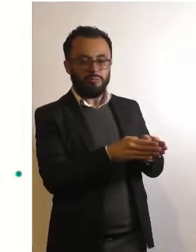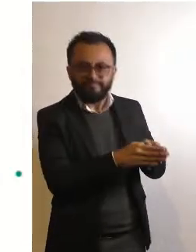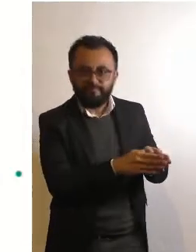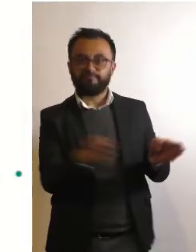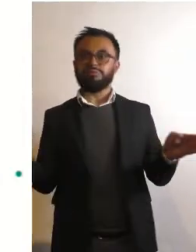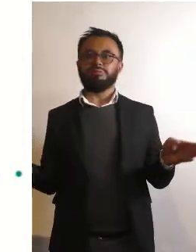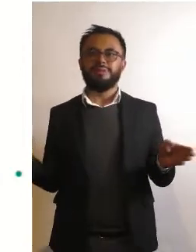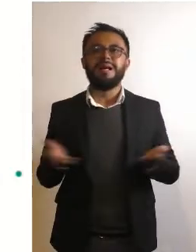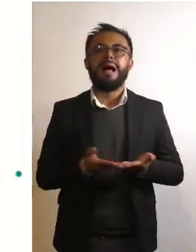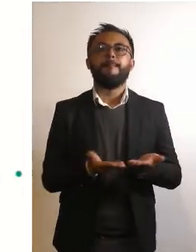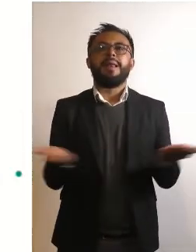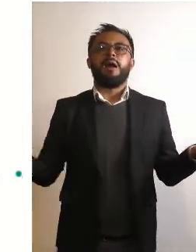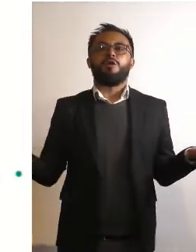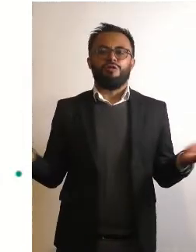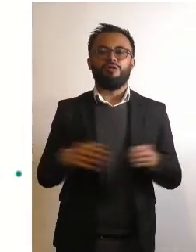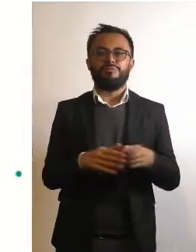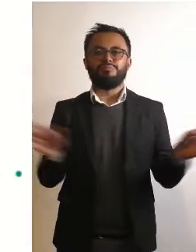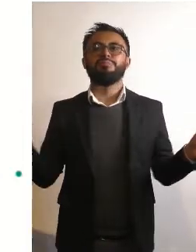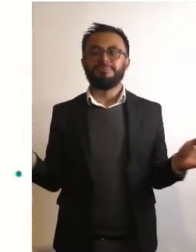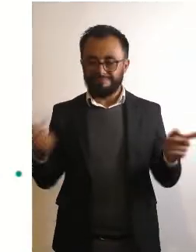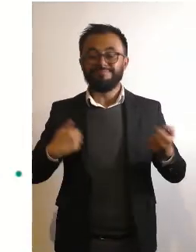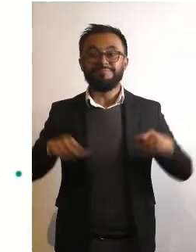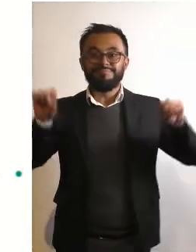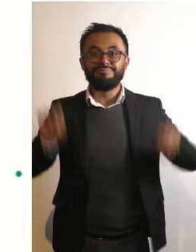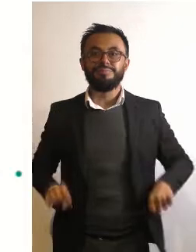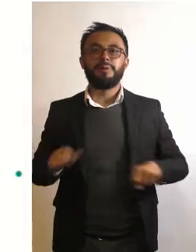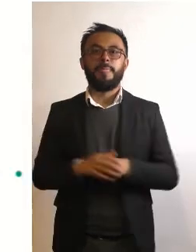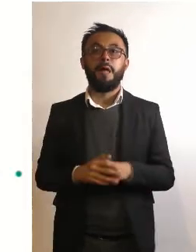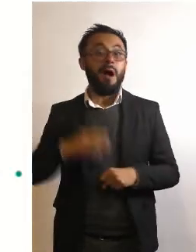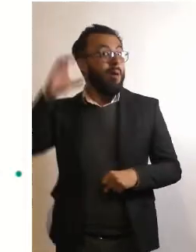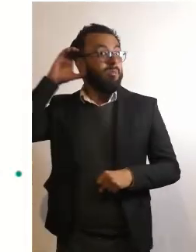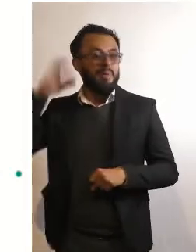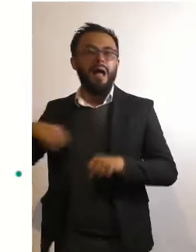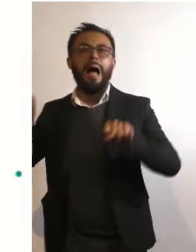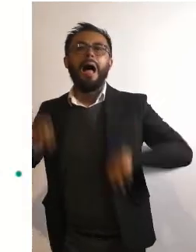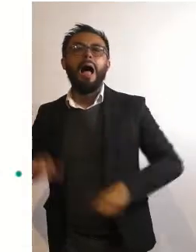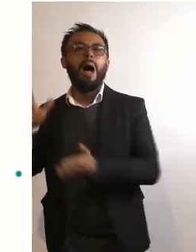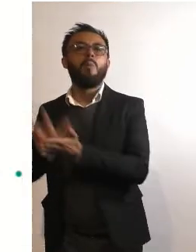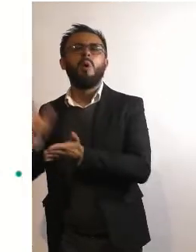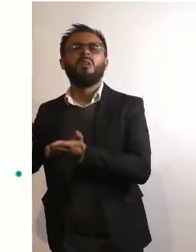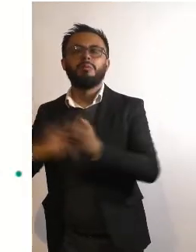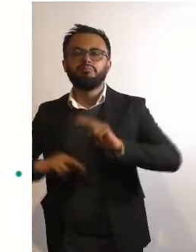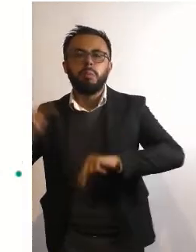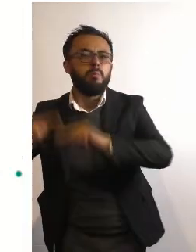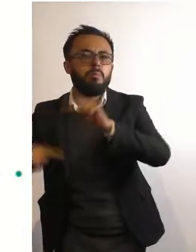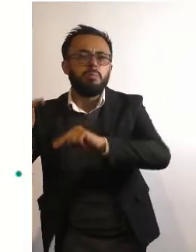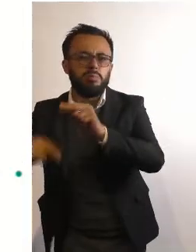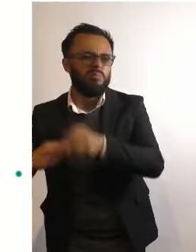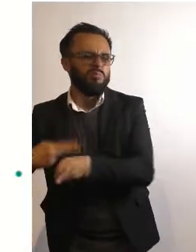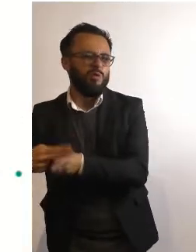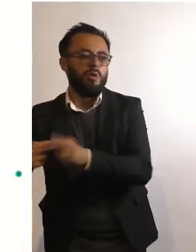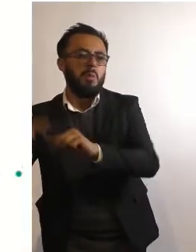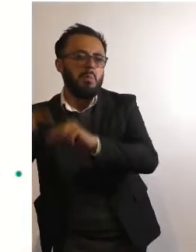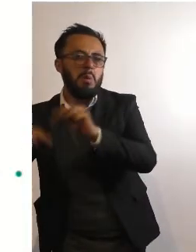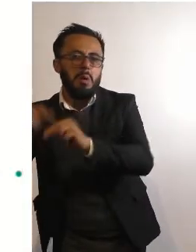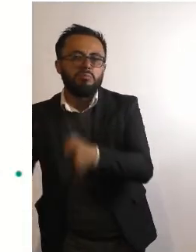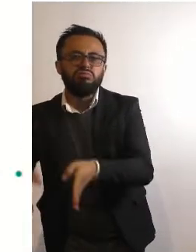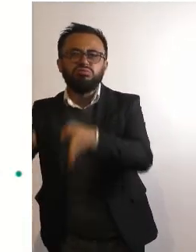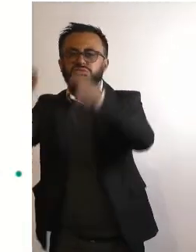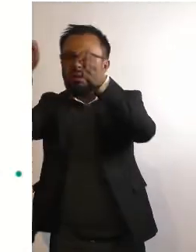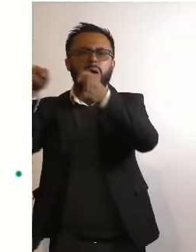proceso de construcción un edificio que va a trabajar los temas de simulación clínica, pero